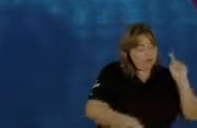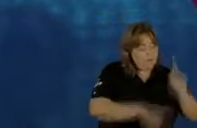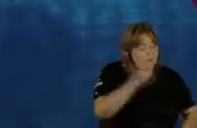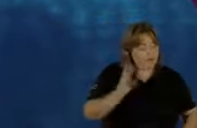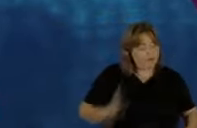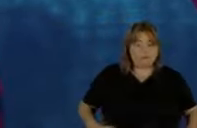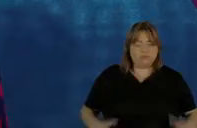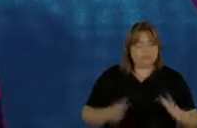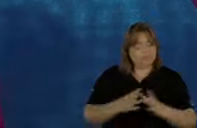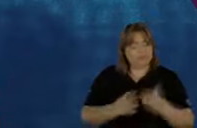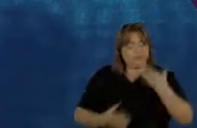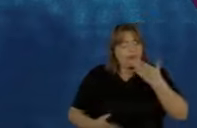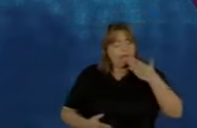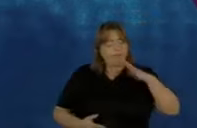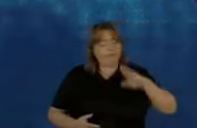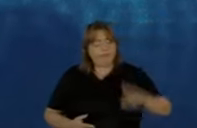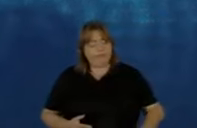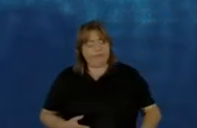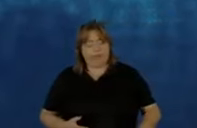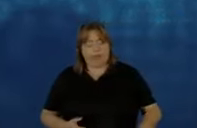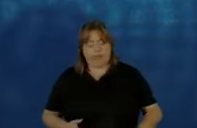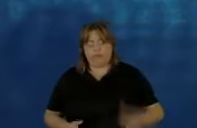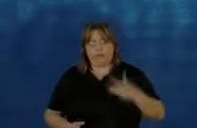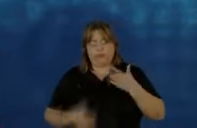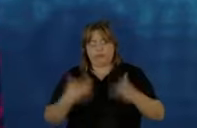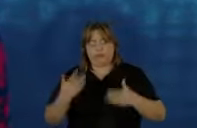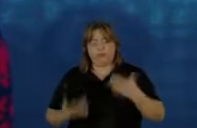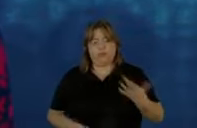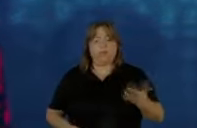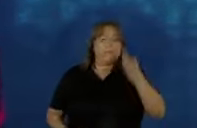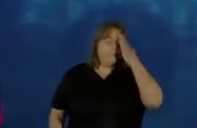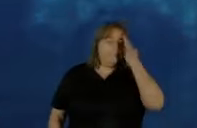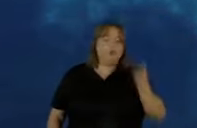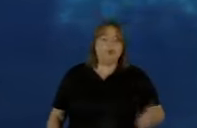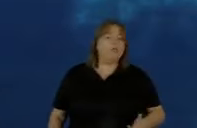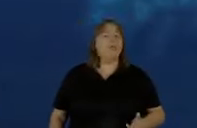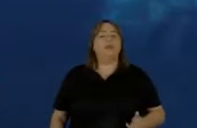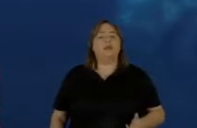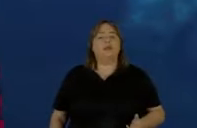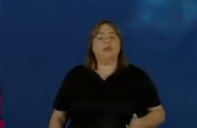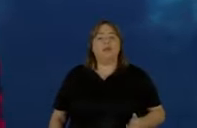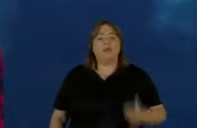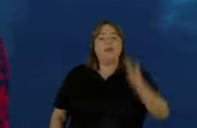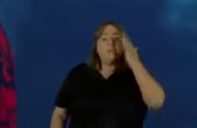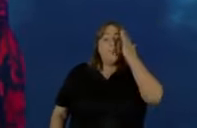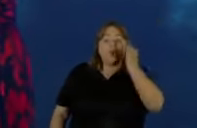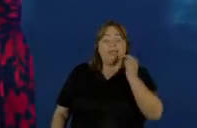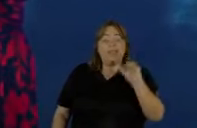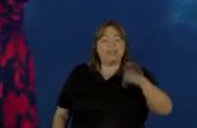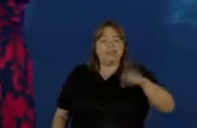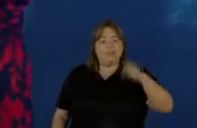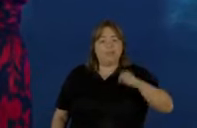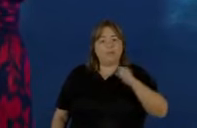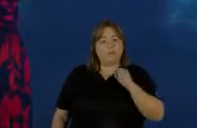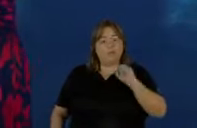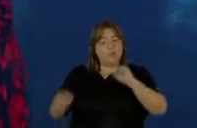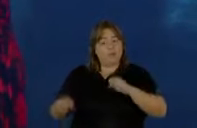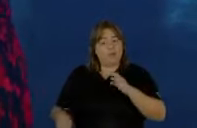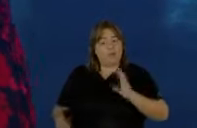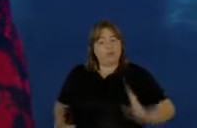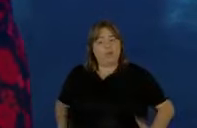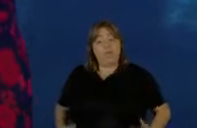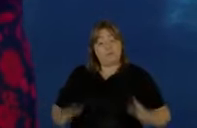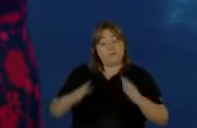te sientas menos porque no puedes parir. ¿Sabe qué? Vas a ser madre. Pero puedes ser madre de